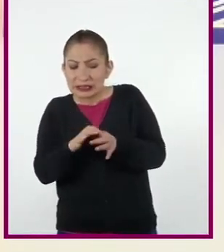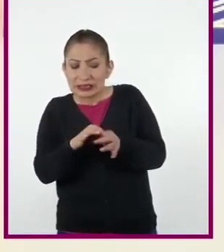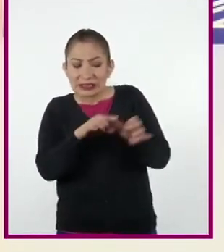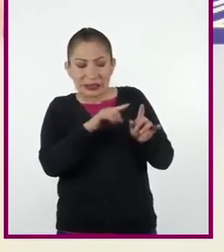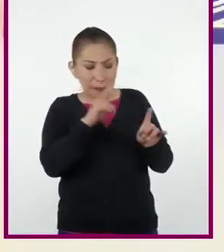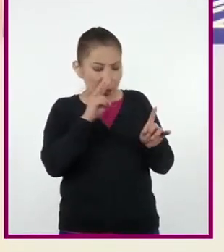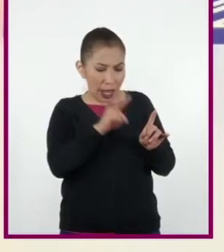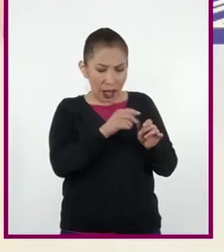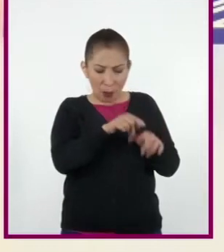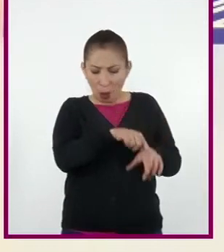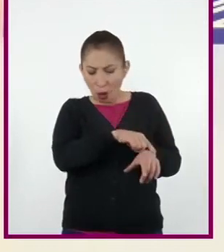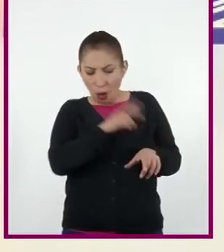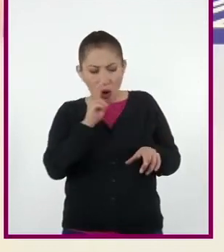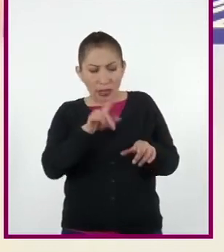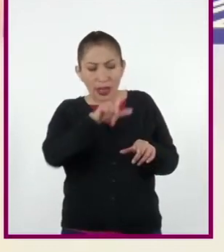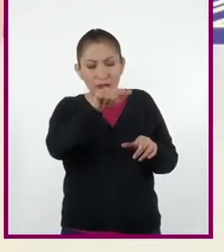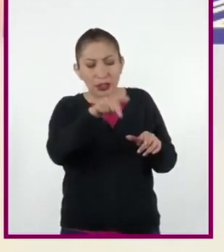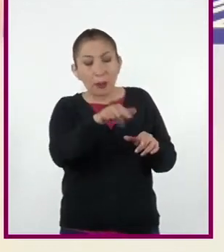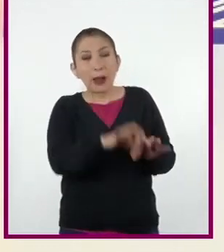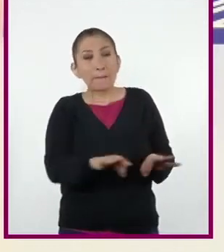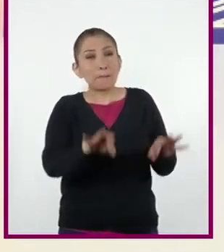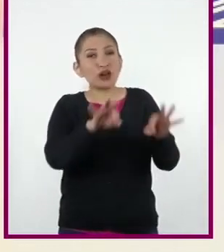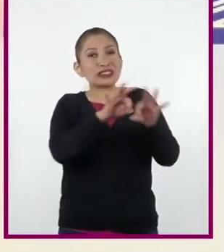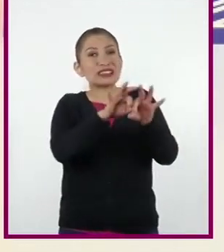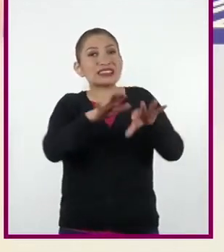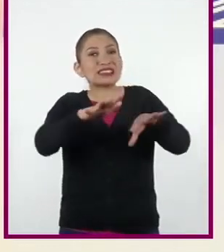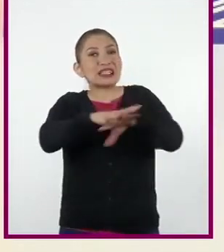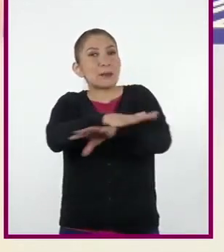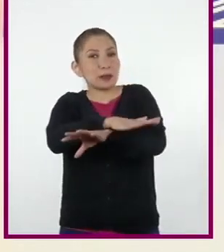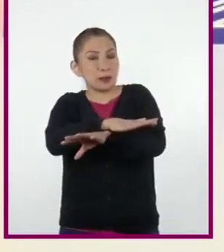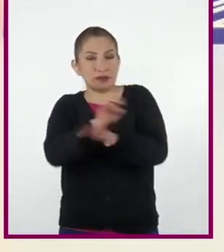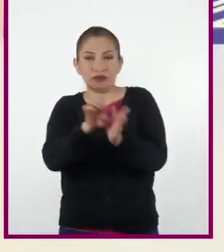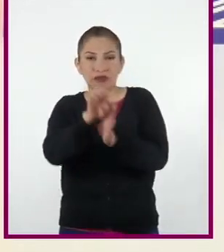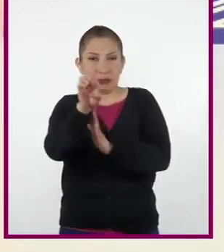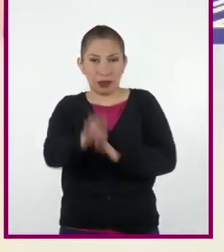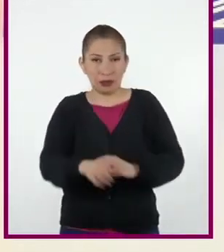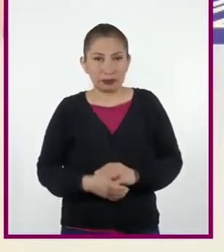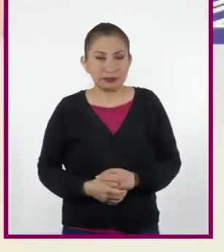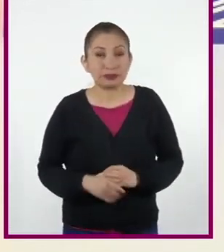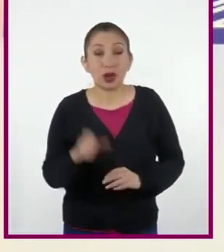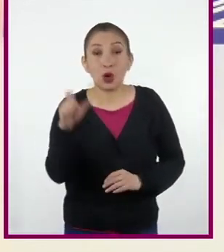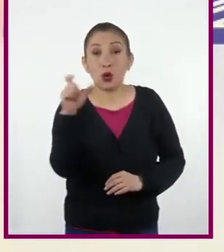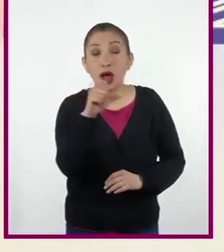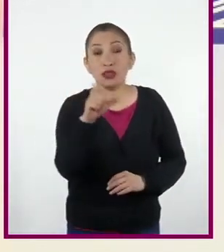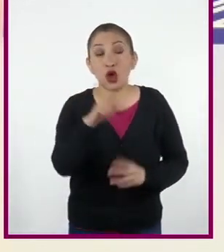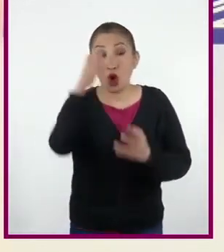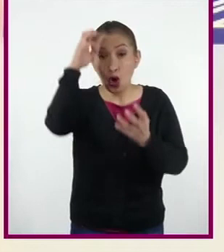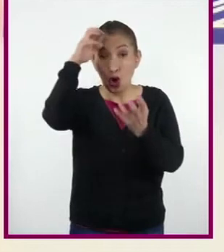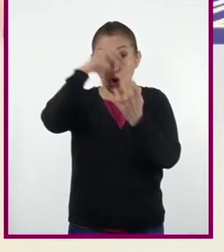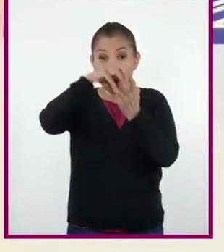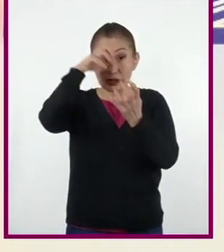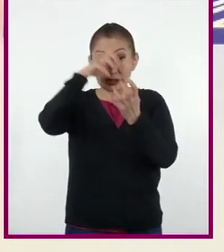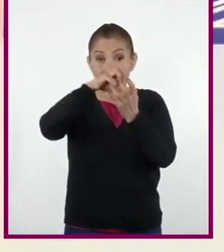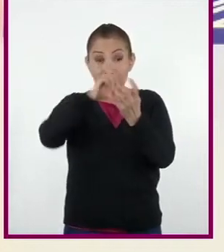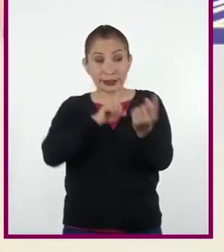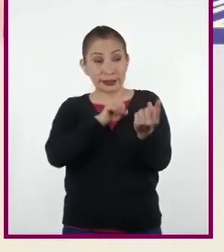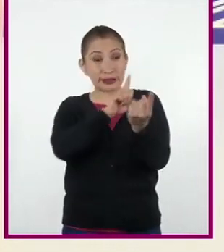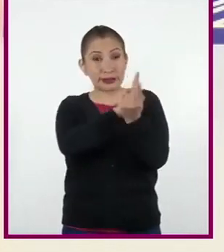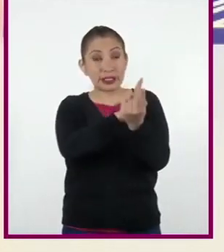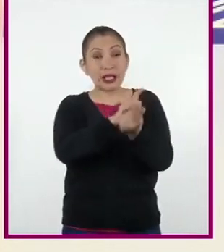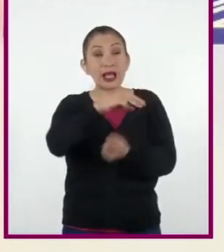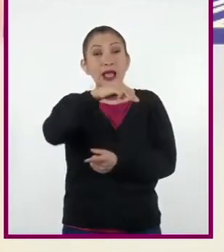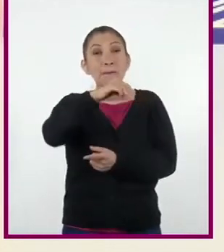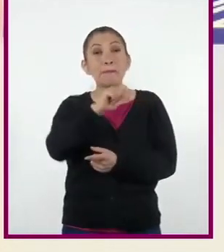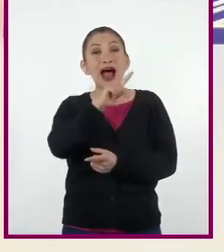observados como parte fundamental de un cambio. Por ejemplo, cuando Hernán Cortés conoce a la